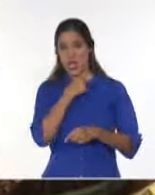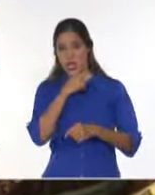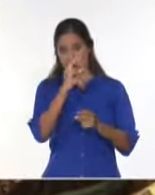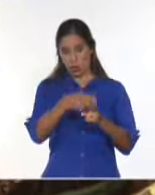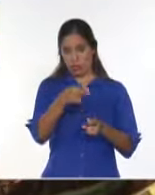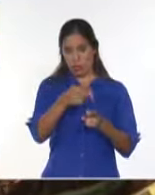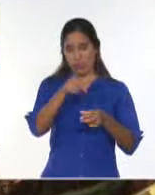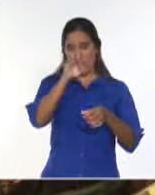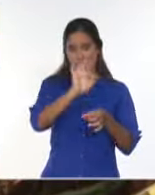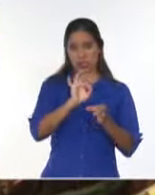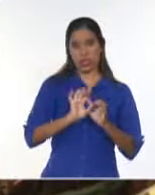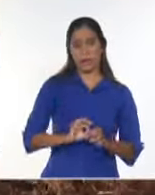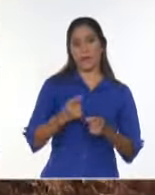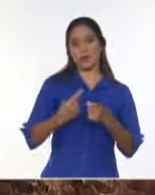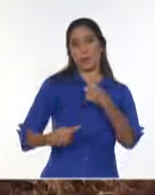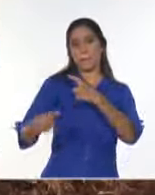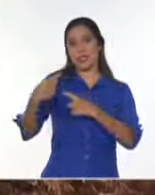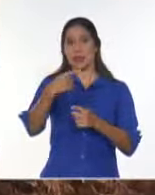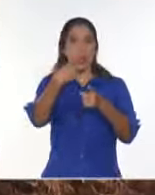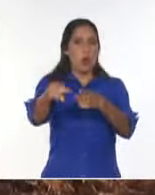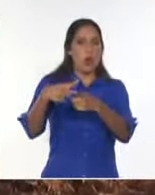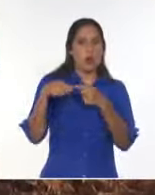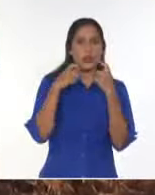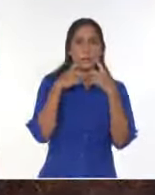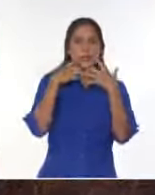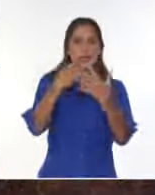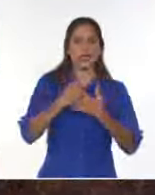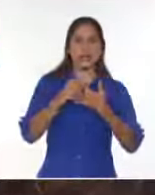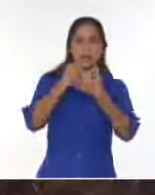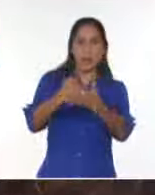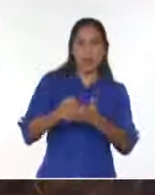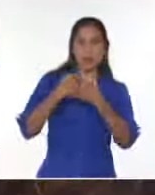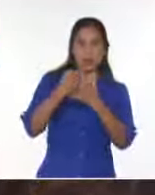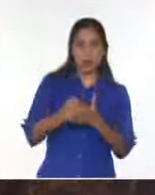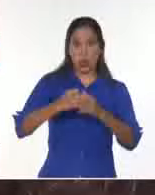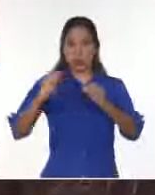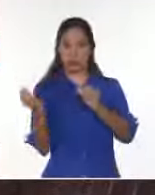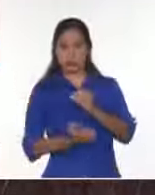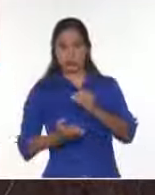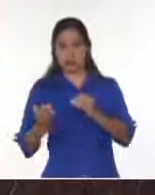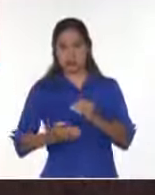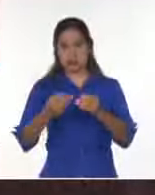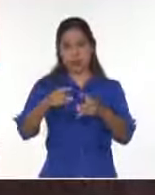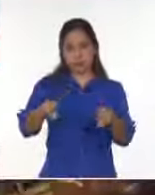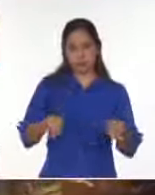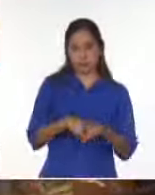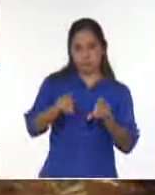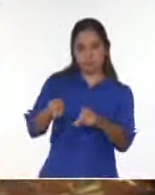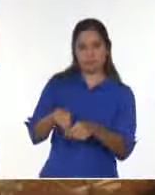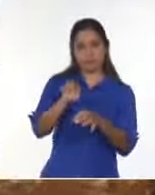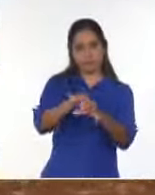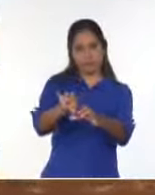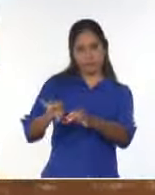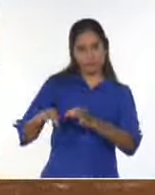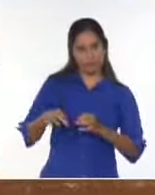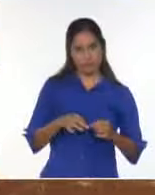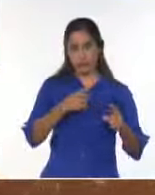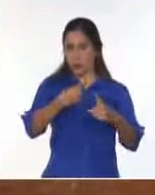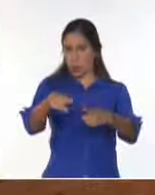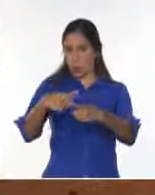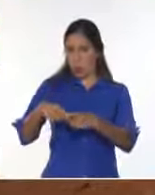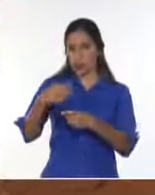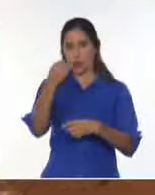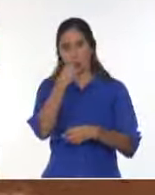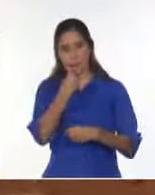imprescindible la garantía de materias primas para la próxima zafra, que necesita de unas 2.000 hectáreas de la gramínea para elevar